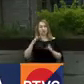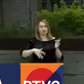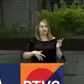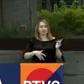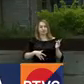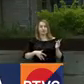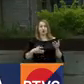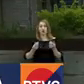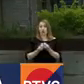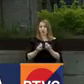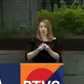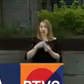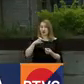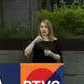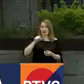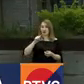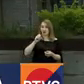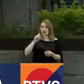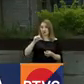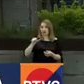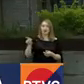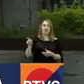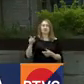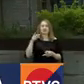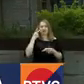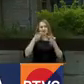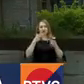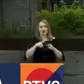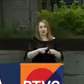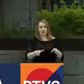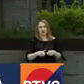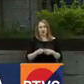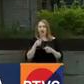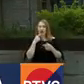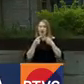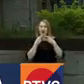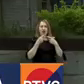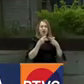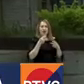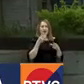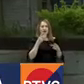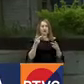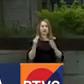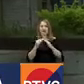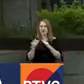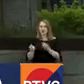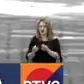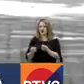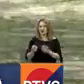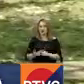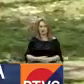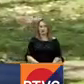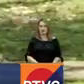lugar nuestra compañera paola rojas visitó el lugar habló con los vecinos del sector y estos encontraron